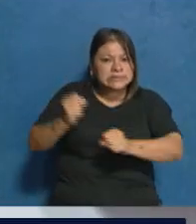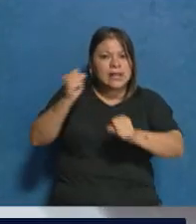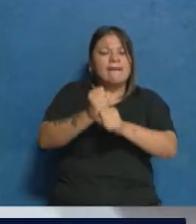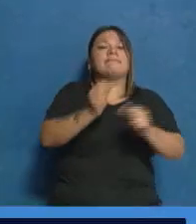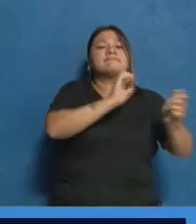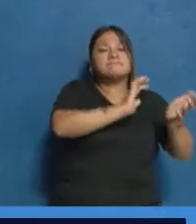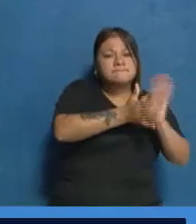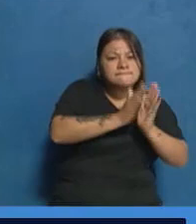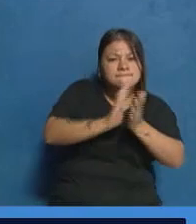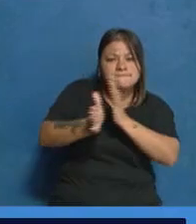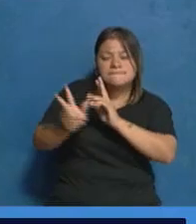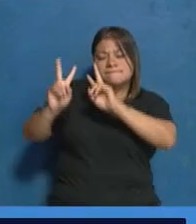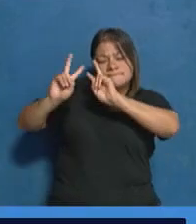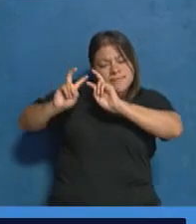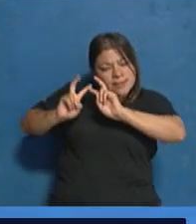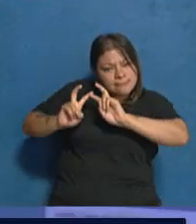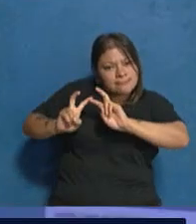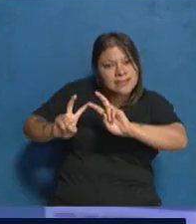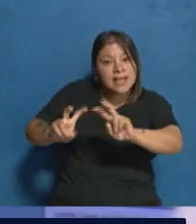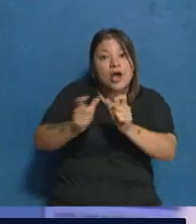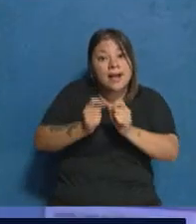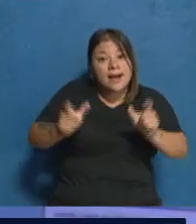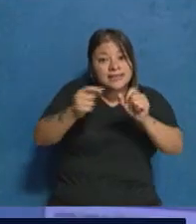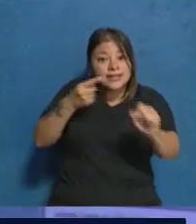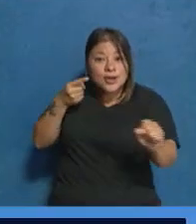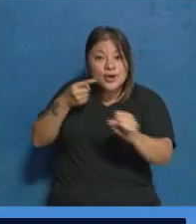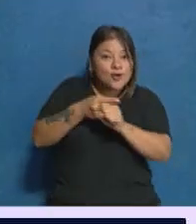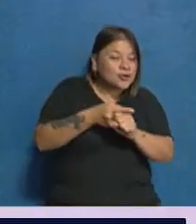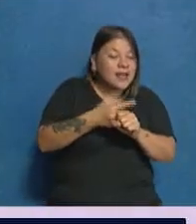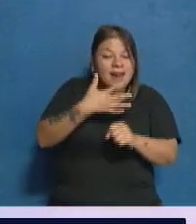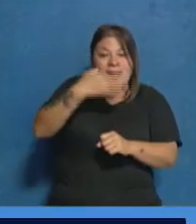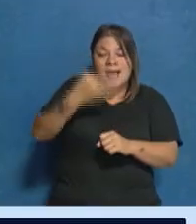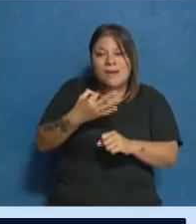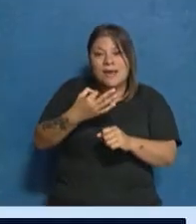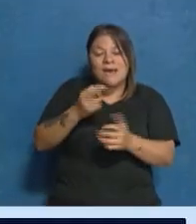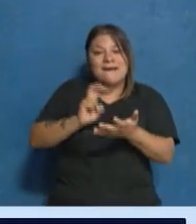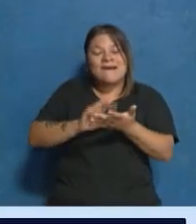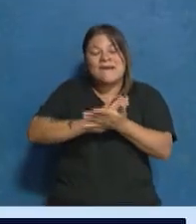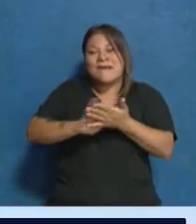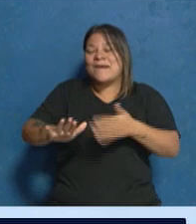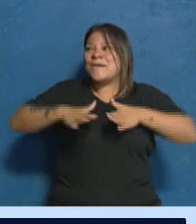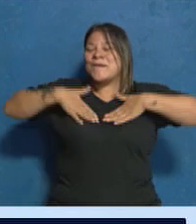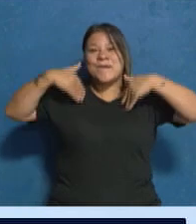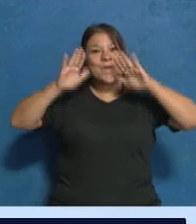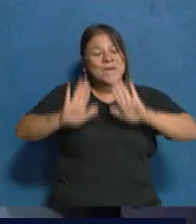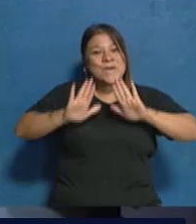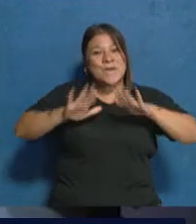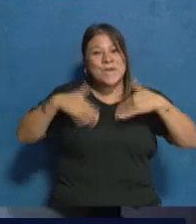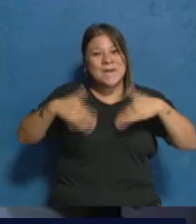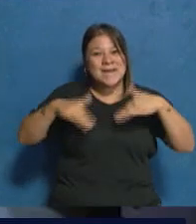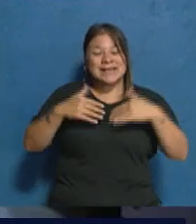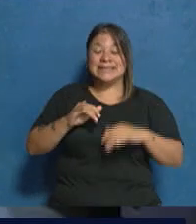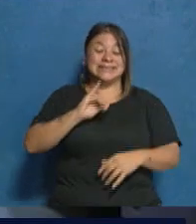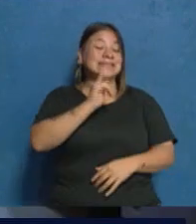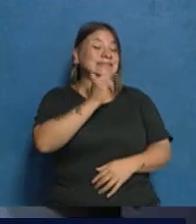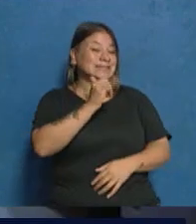las investigaciones que se hacen contra el cáncer y esto la verdad que es una noticia esperanzadora. Claro, bueno, sí. Nosotros esta mañana, Dani,